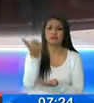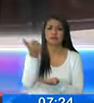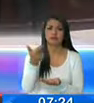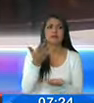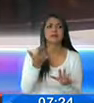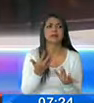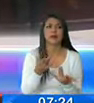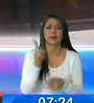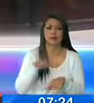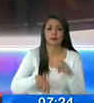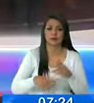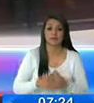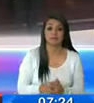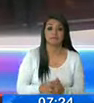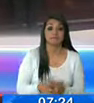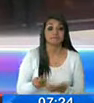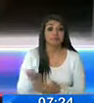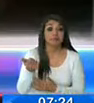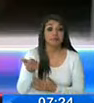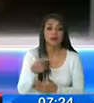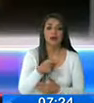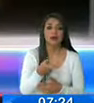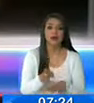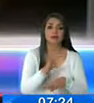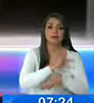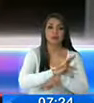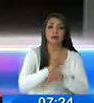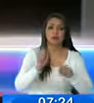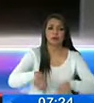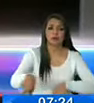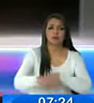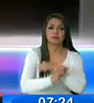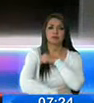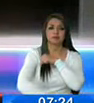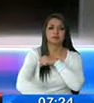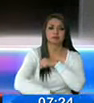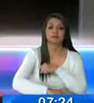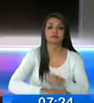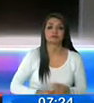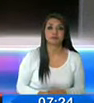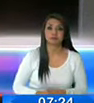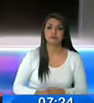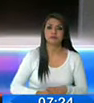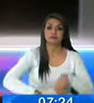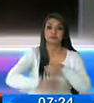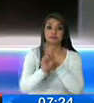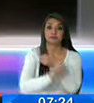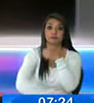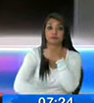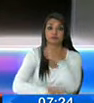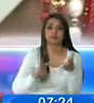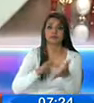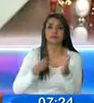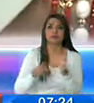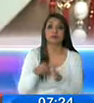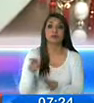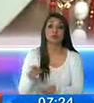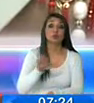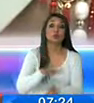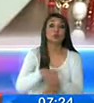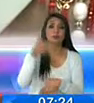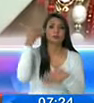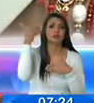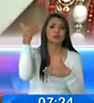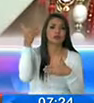esperar. De acontecer este panorama, la Asamblea todavía podría censurar a Carlos Baca, entendiendo la censura, en términos de responsabilidad